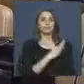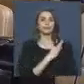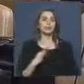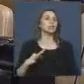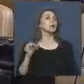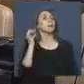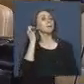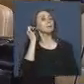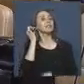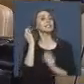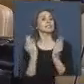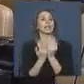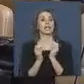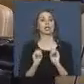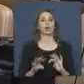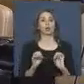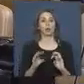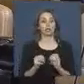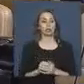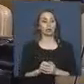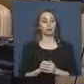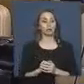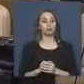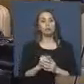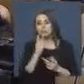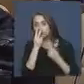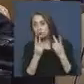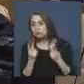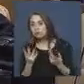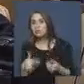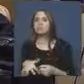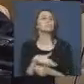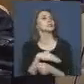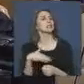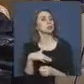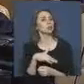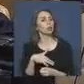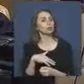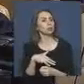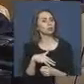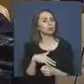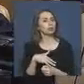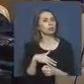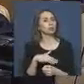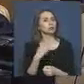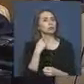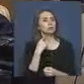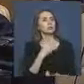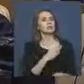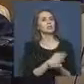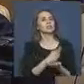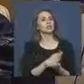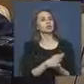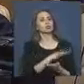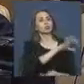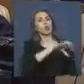con el objeto de poder analizar la situación que hoy día afecta a los colegios